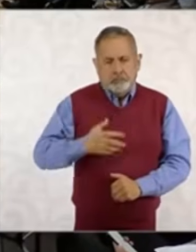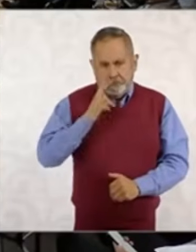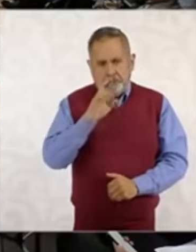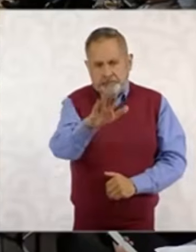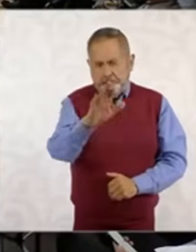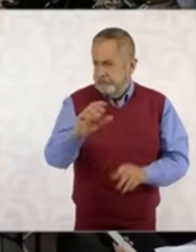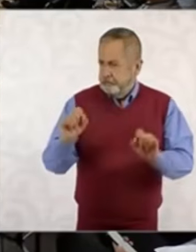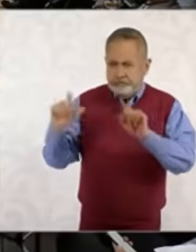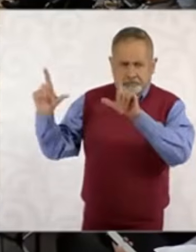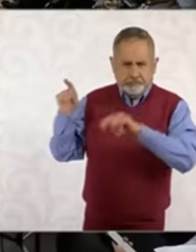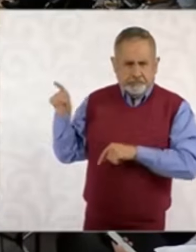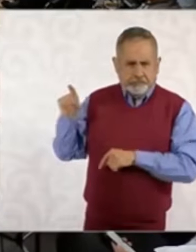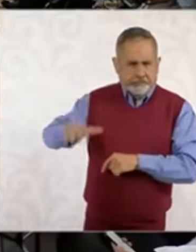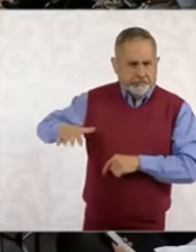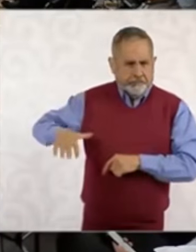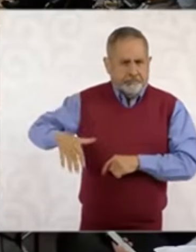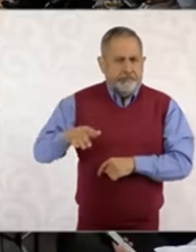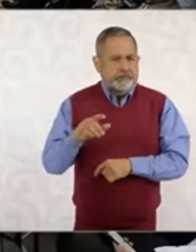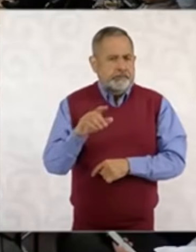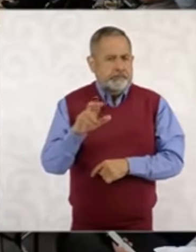Raquel.